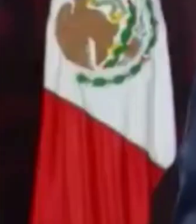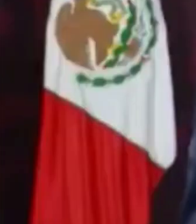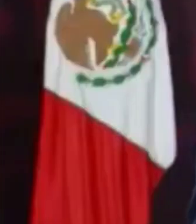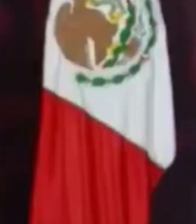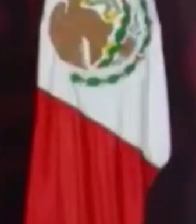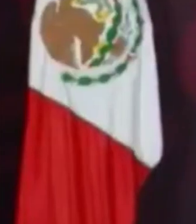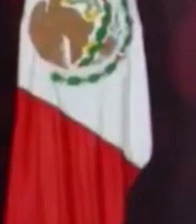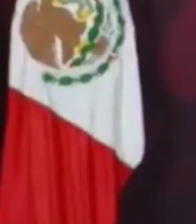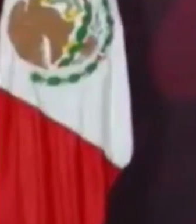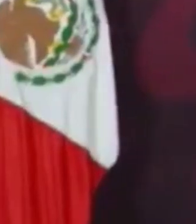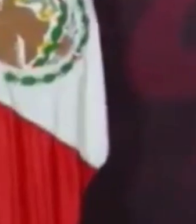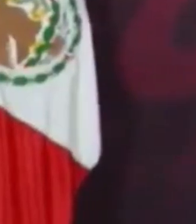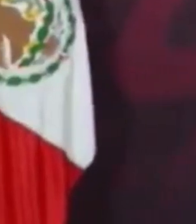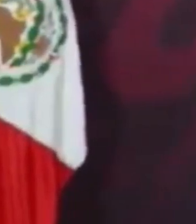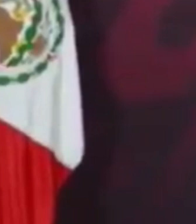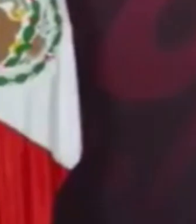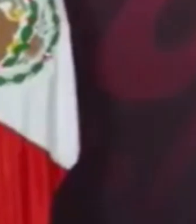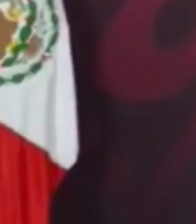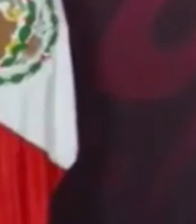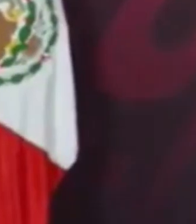Llegaban a poner